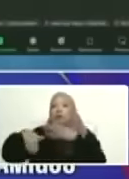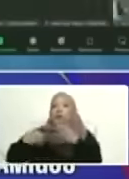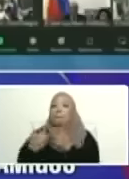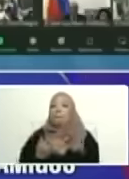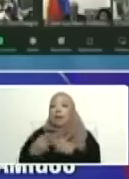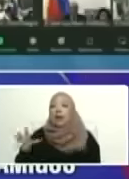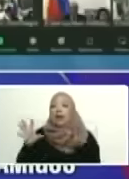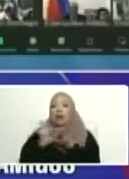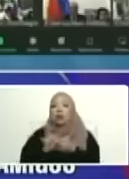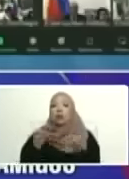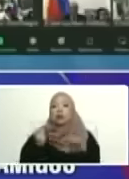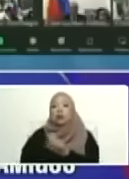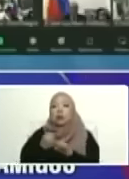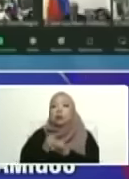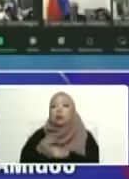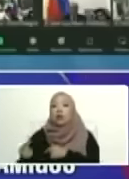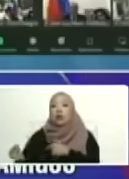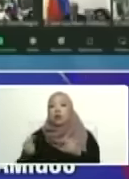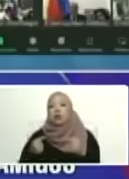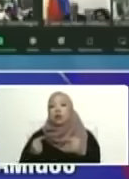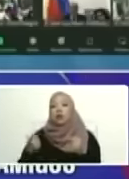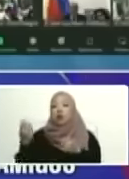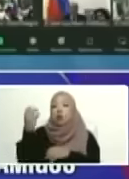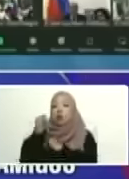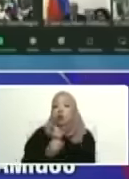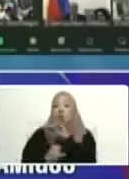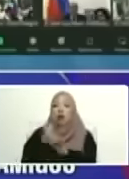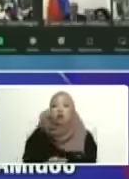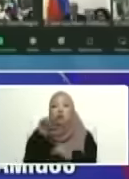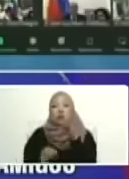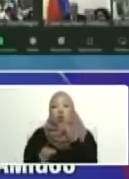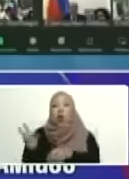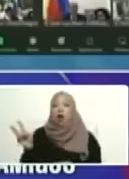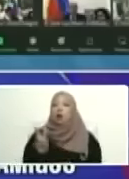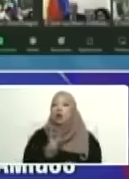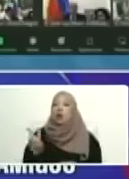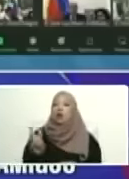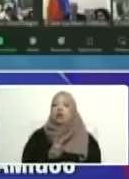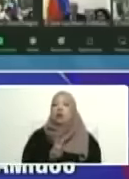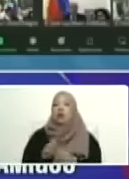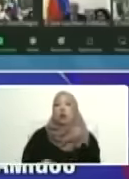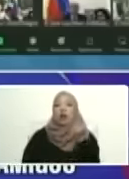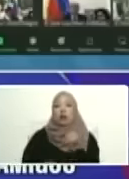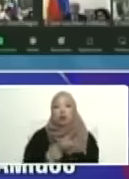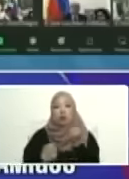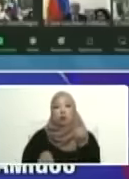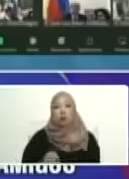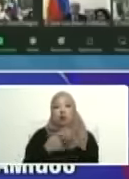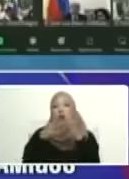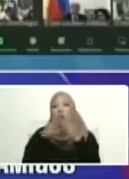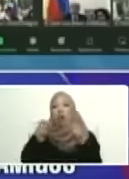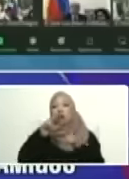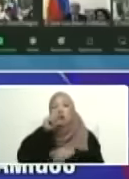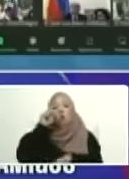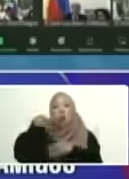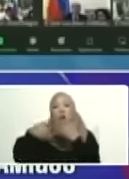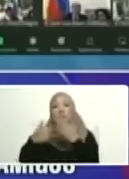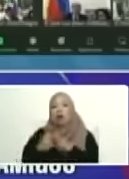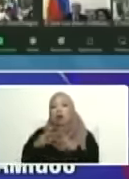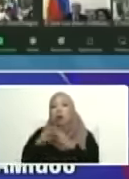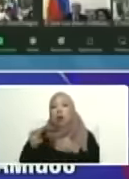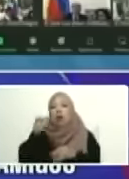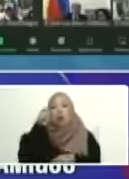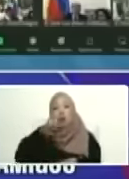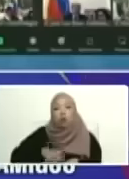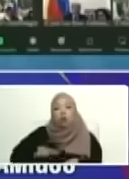manera unilateral a la Corte Internacional de Justicia, Venezuela ha ratificado en todas sus partes, en todas las